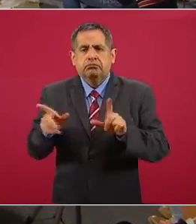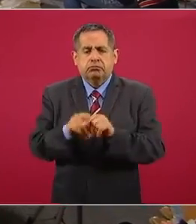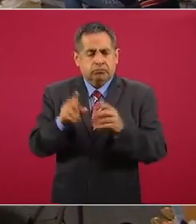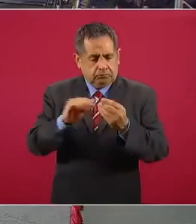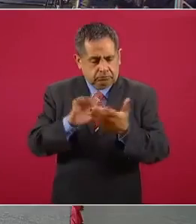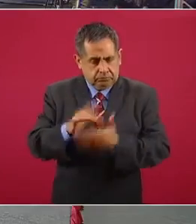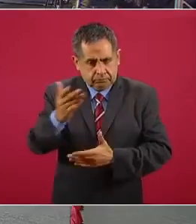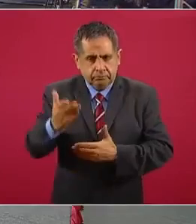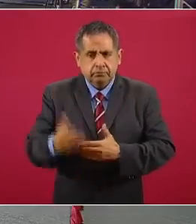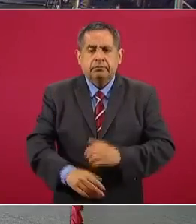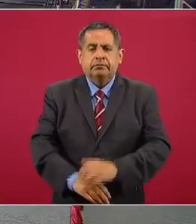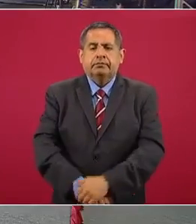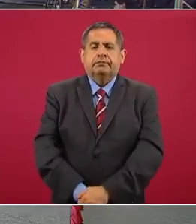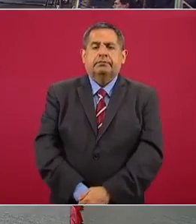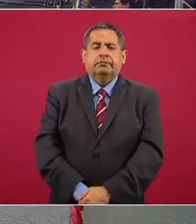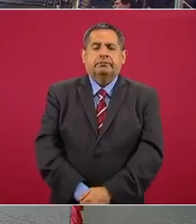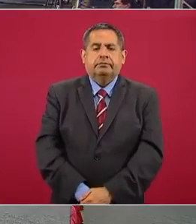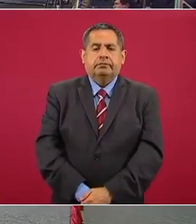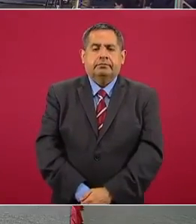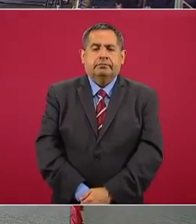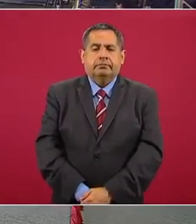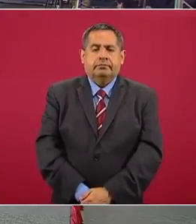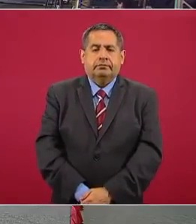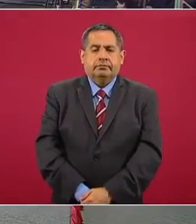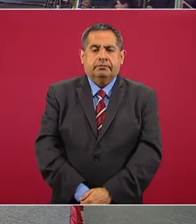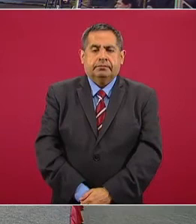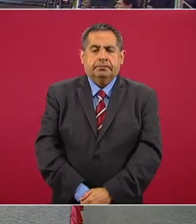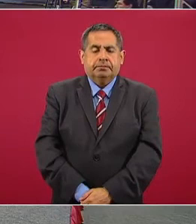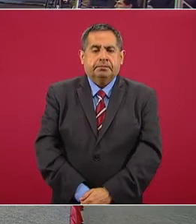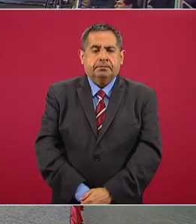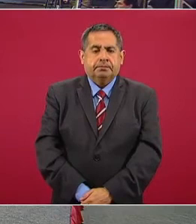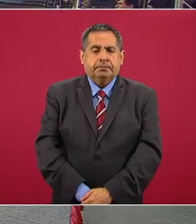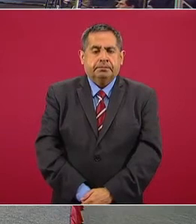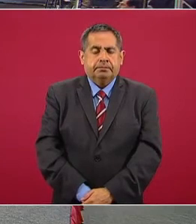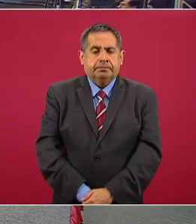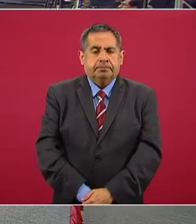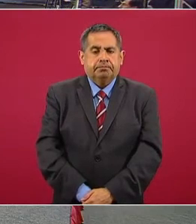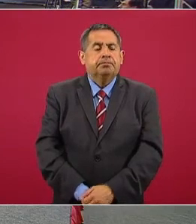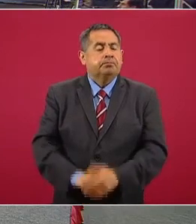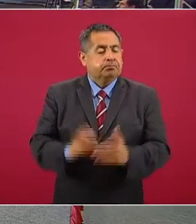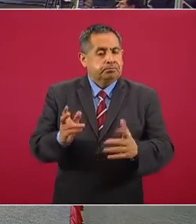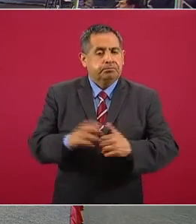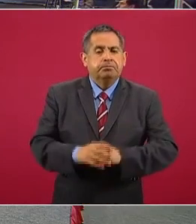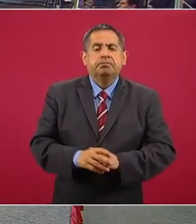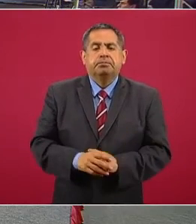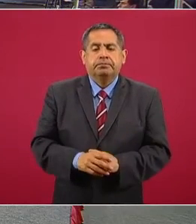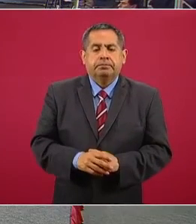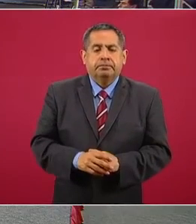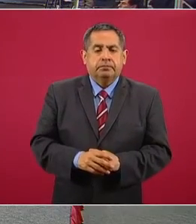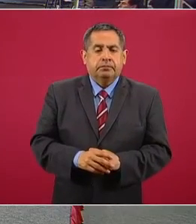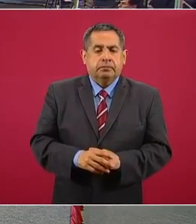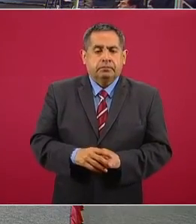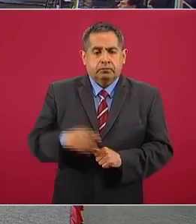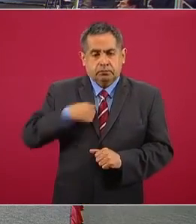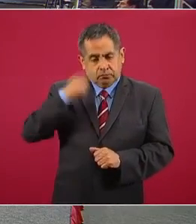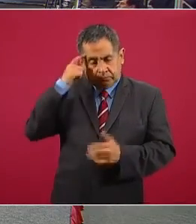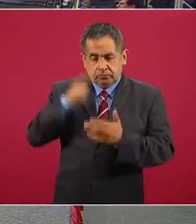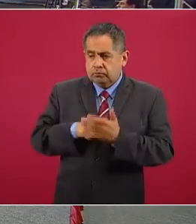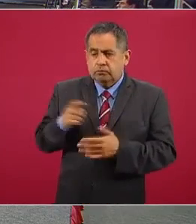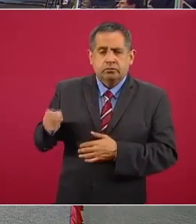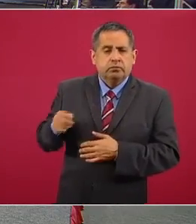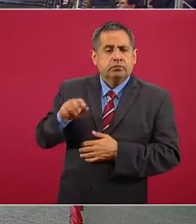señor presidente. Sí. Bueno, miren, yo creo que Javier nos